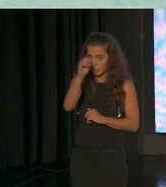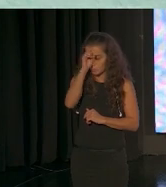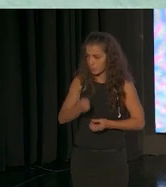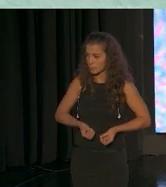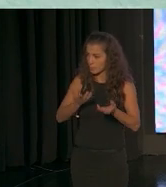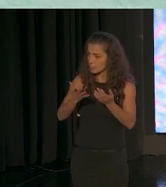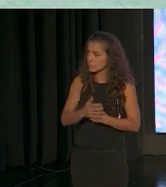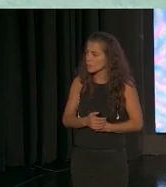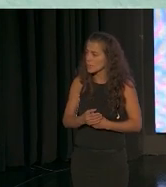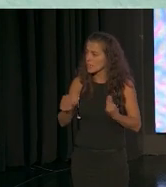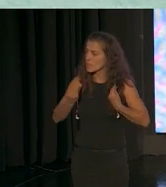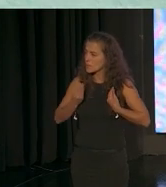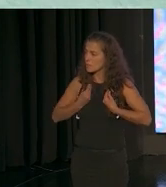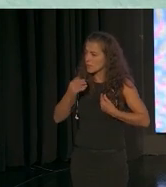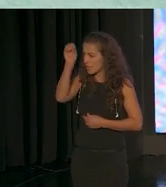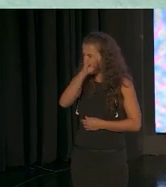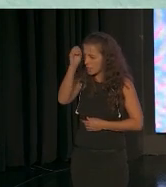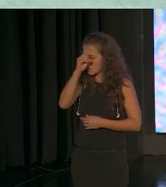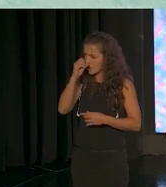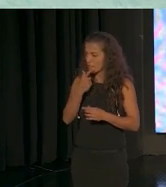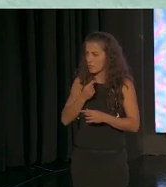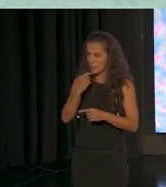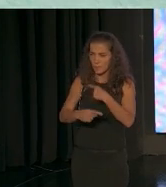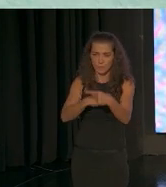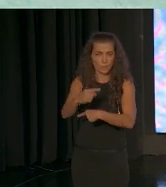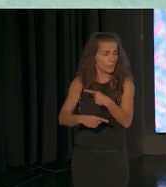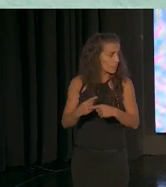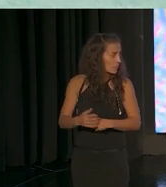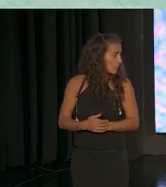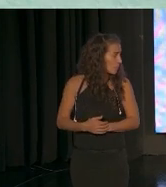peores momentos de la vida, lo único que quieres es refugiarte en tu infancia.